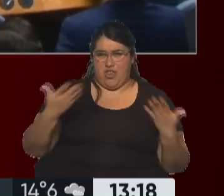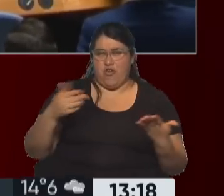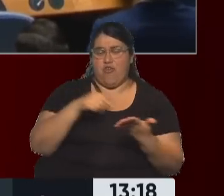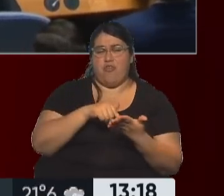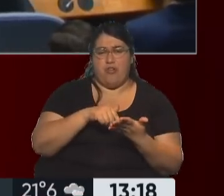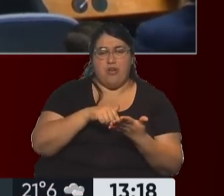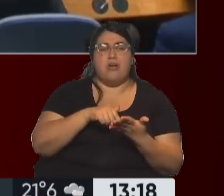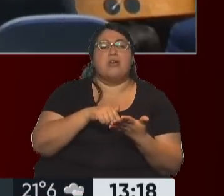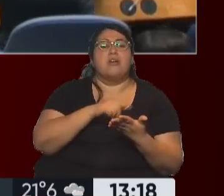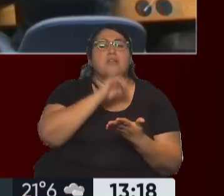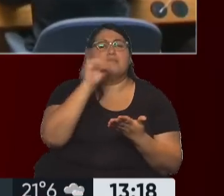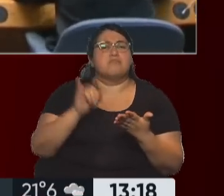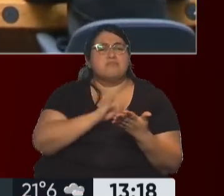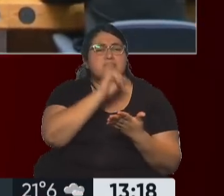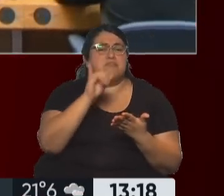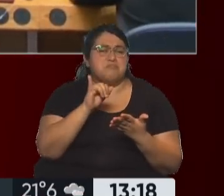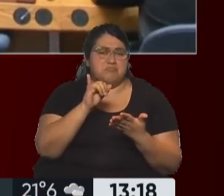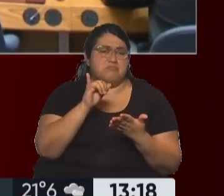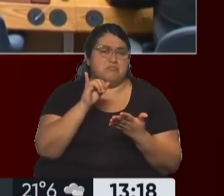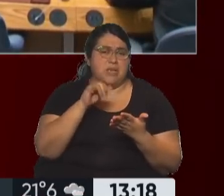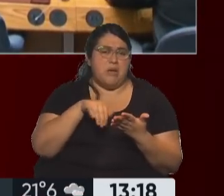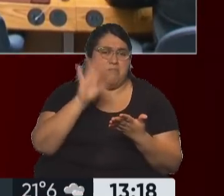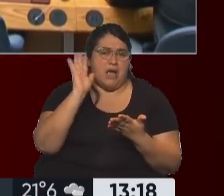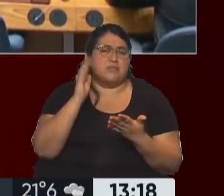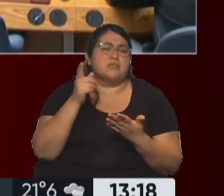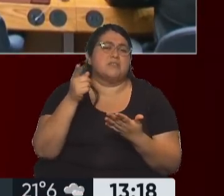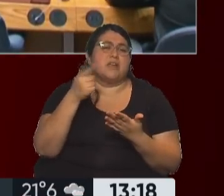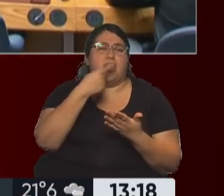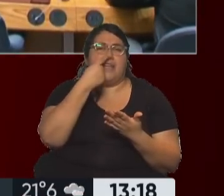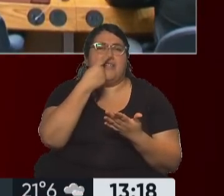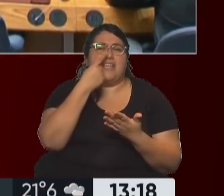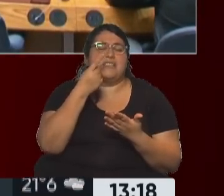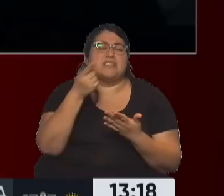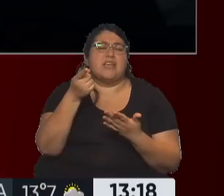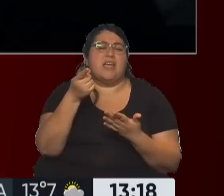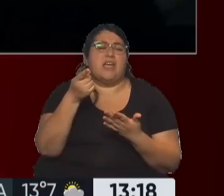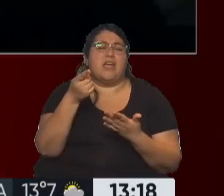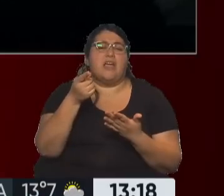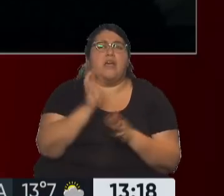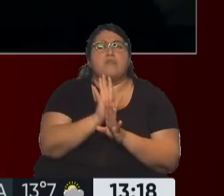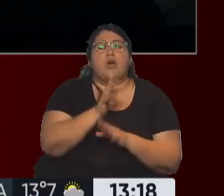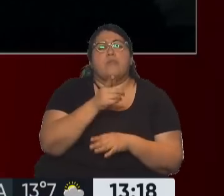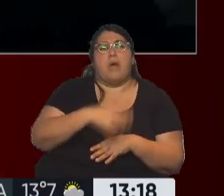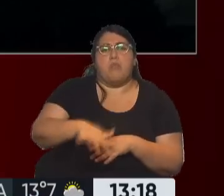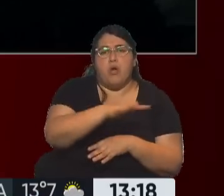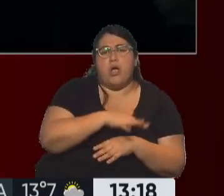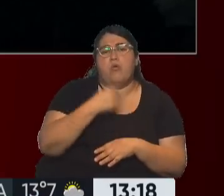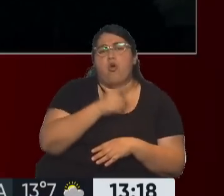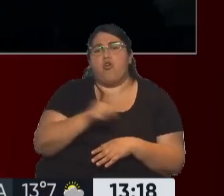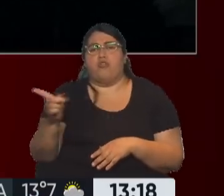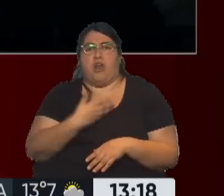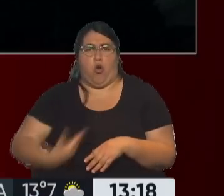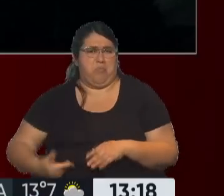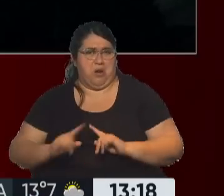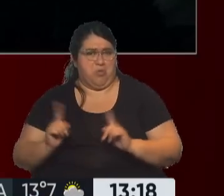revista Piauí, digamos, cercana al progresismo, digamos, que no tiene intereses, me parece, para conspirar en contra o abiertamente del gobierno de